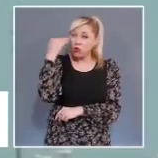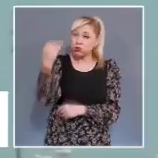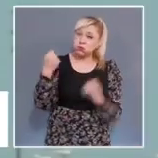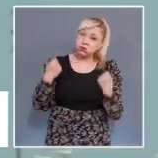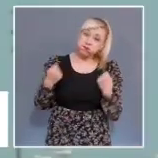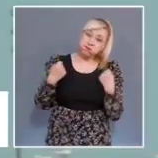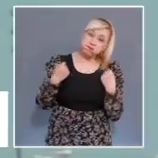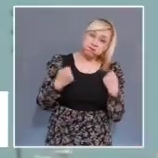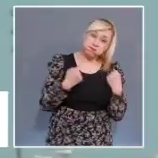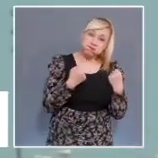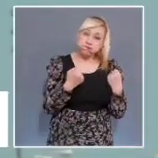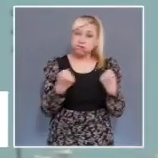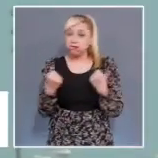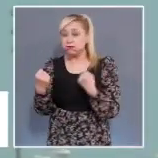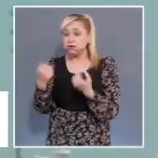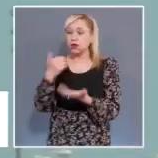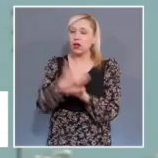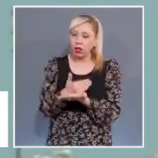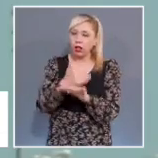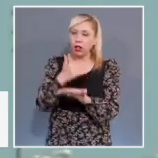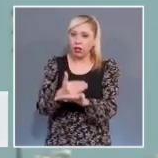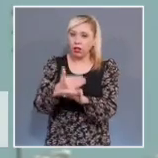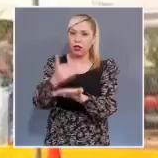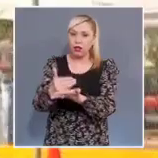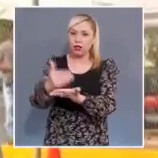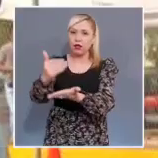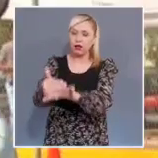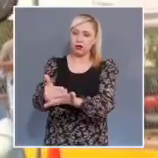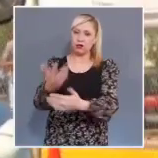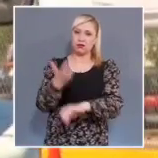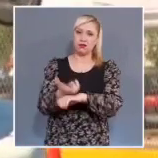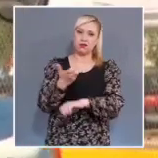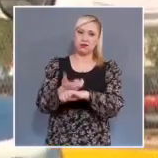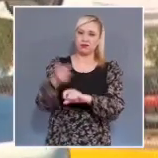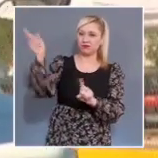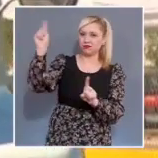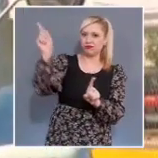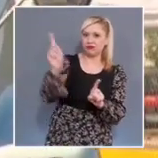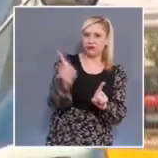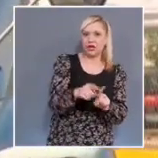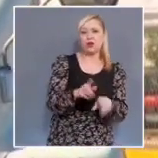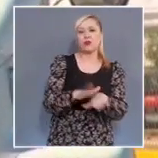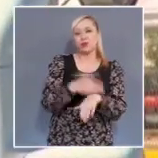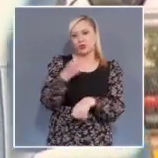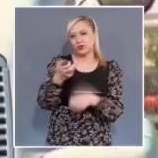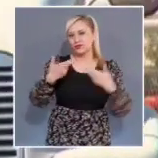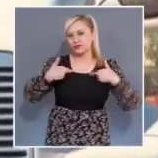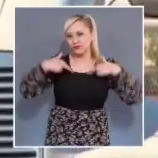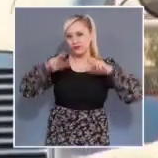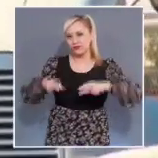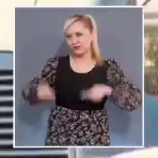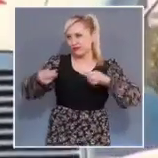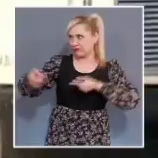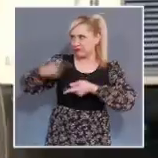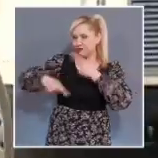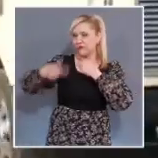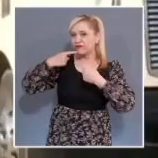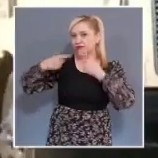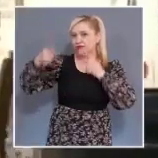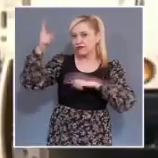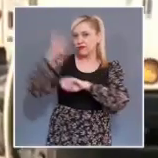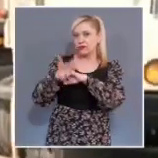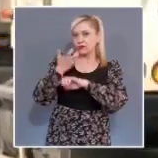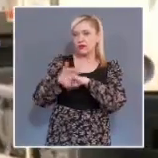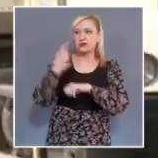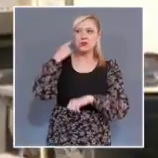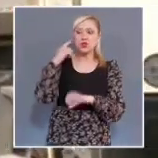Unión Americana. Por lo anterior, señaló que inició un diálogo con la representante comercial estadounidense y en los próximos días buscarán también